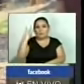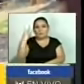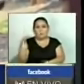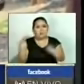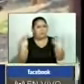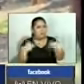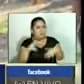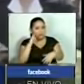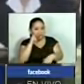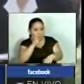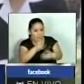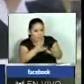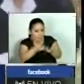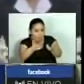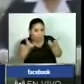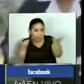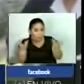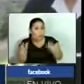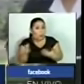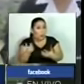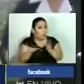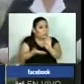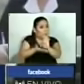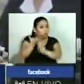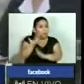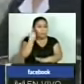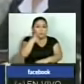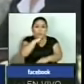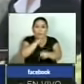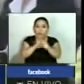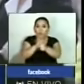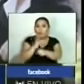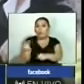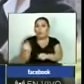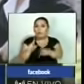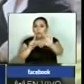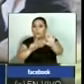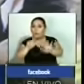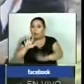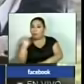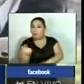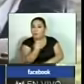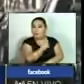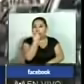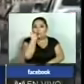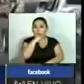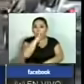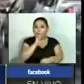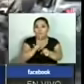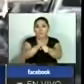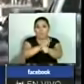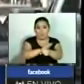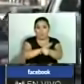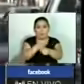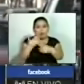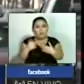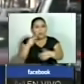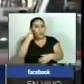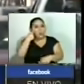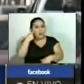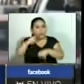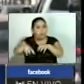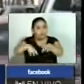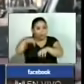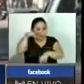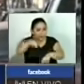se ha registrado el mayor incremento de los casos de COVID-19, con 65 personas contagiadas. El departamento más afectado